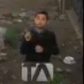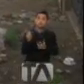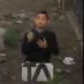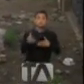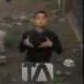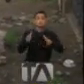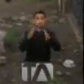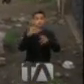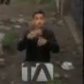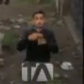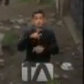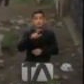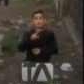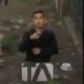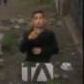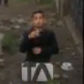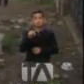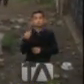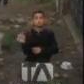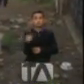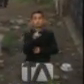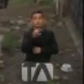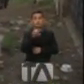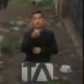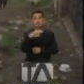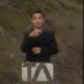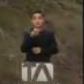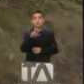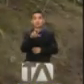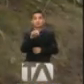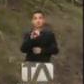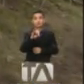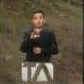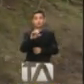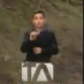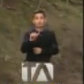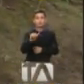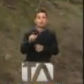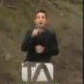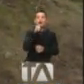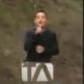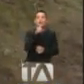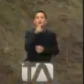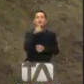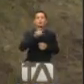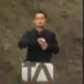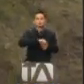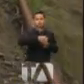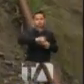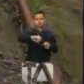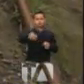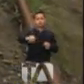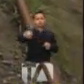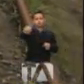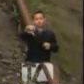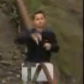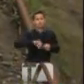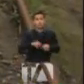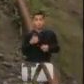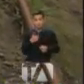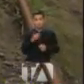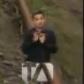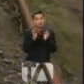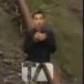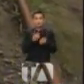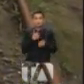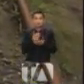que tiene nombre de luchas heroicas, Cóndor Mirador, el agua potable llega en kilómetros de mangueras. Cada familia compra la